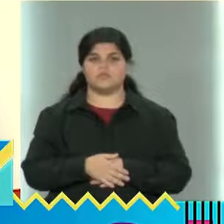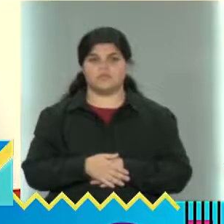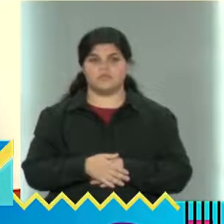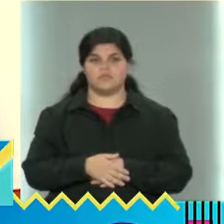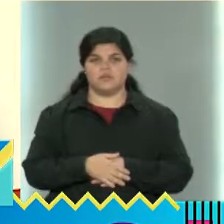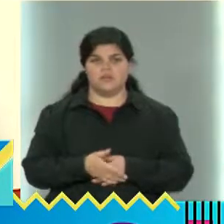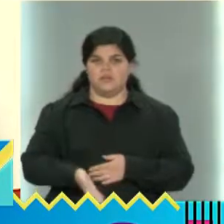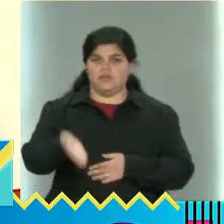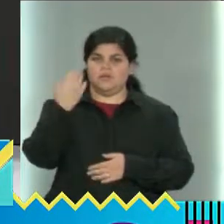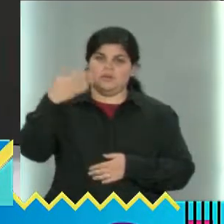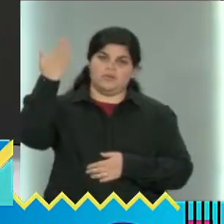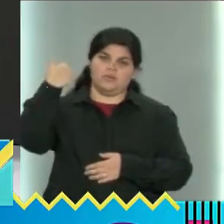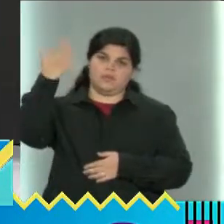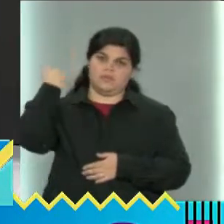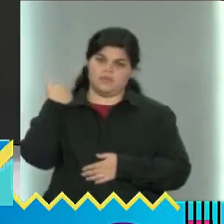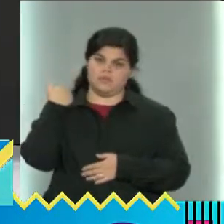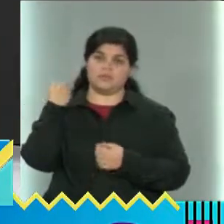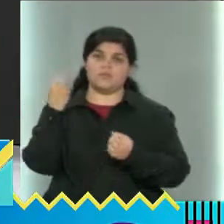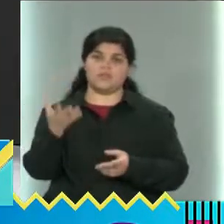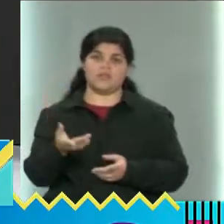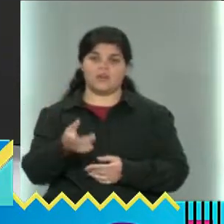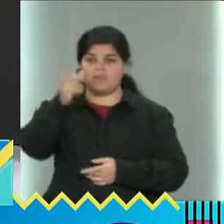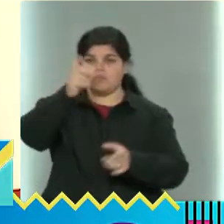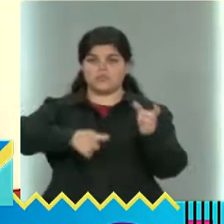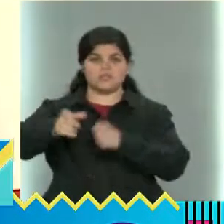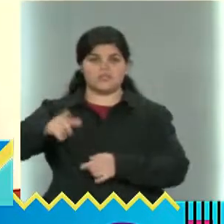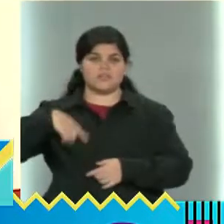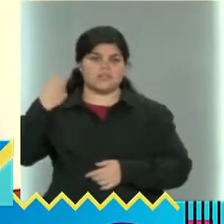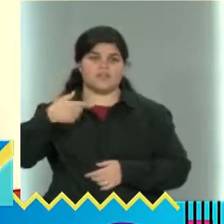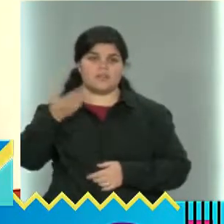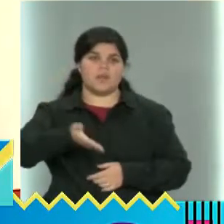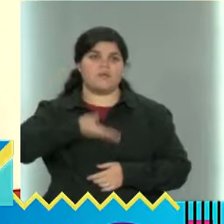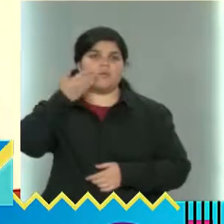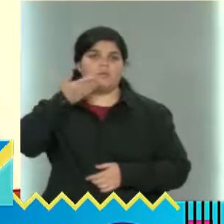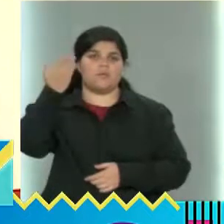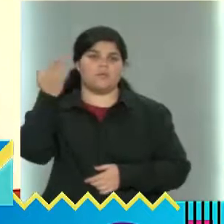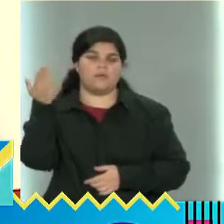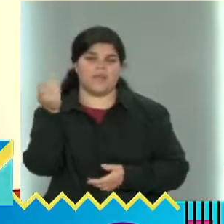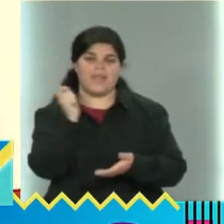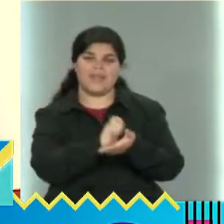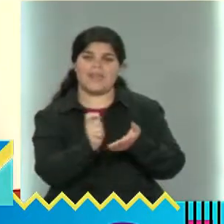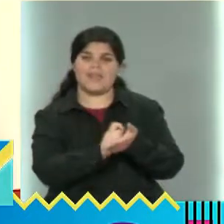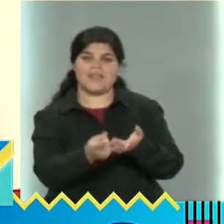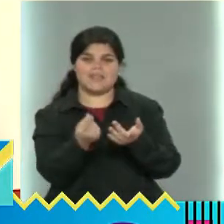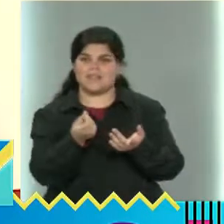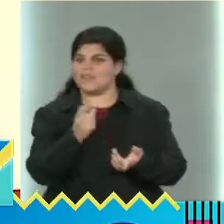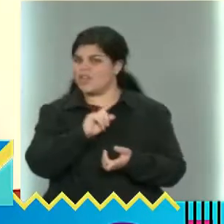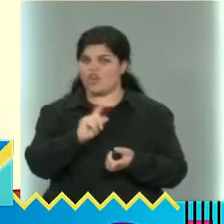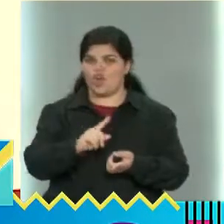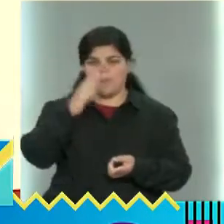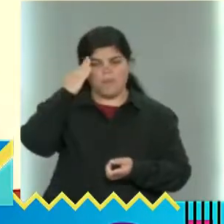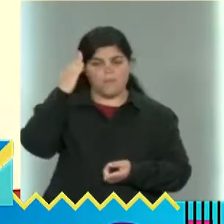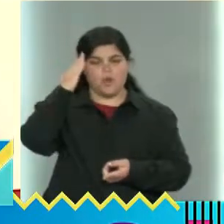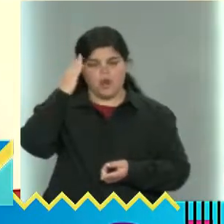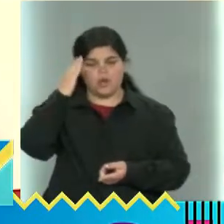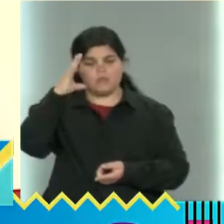desde las épocas remotas, porque el hombre siempre narró, no necesitó escribir para narrar. Y guardaba en su memoria